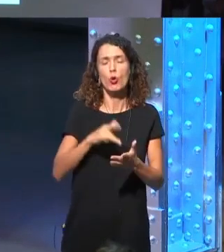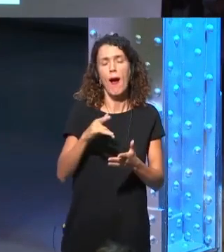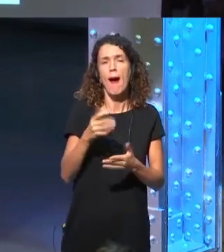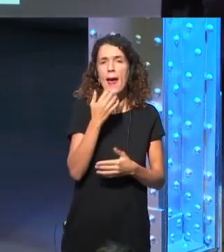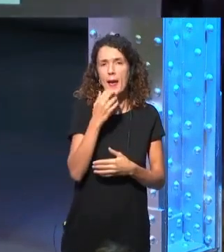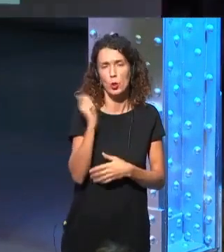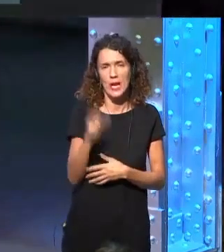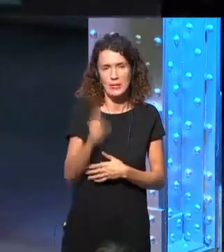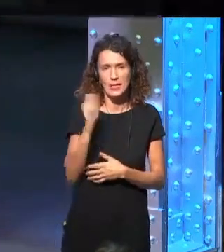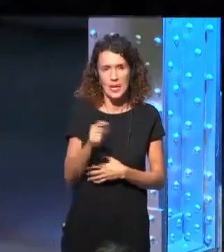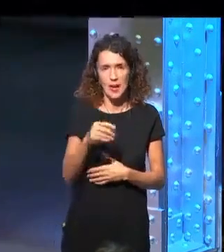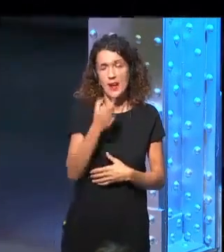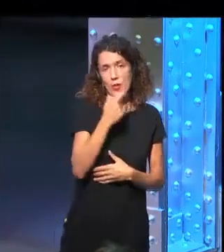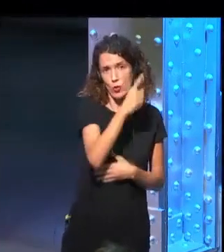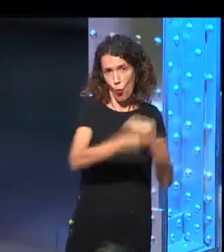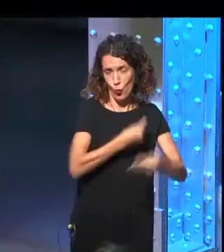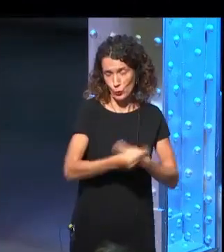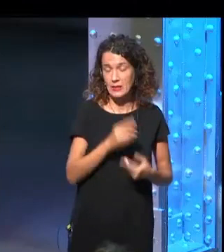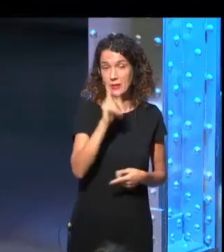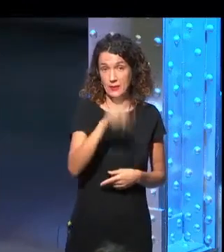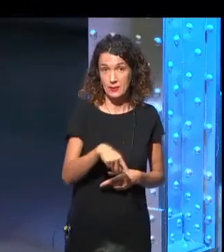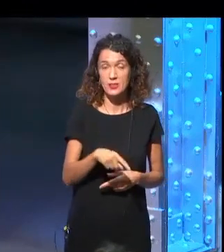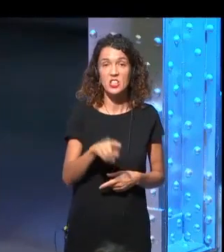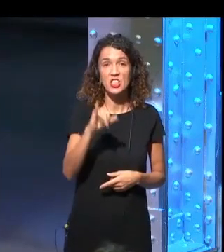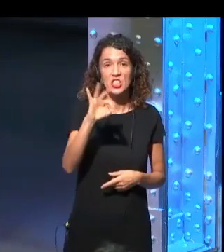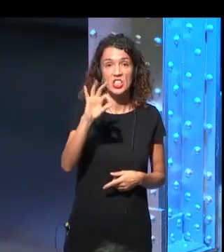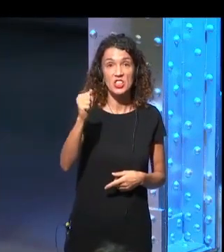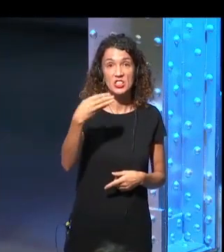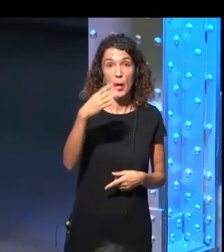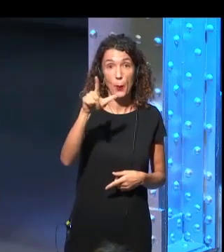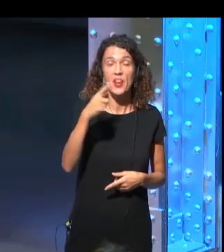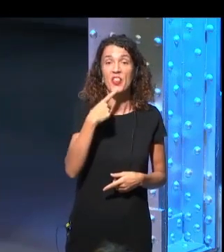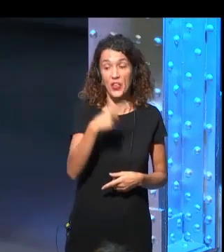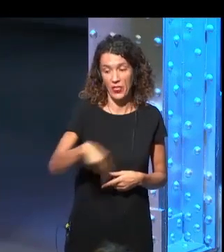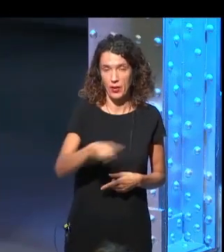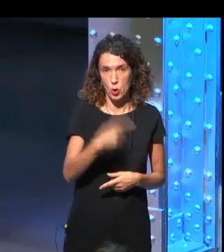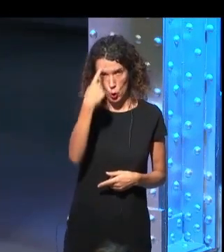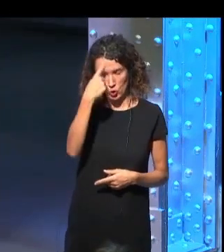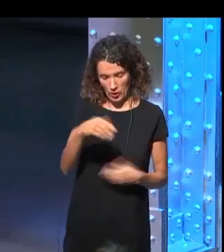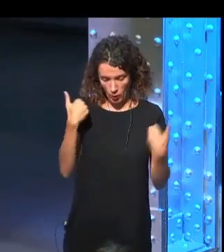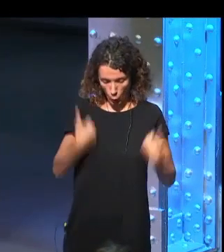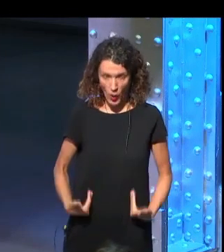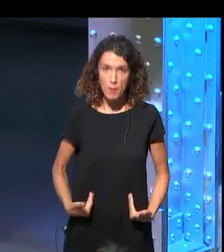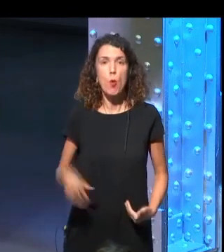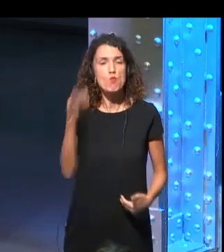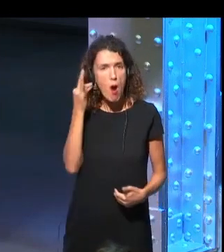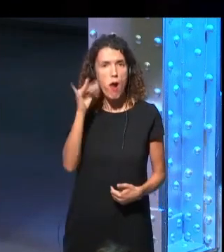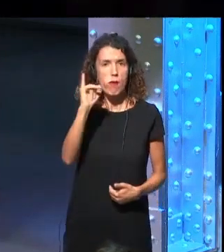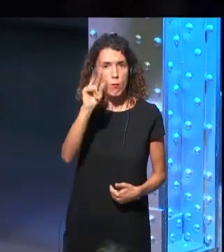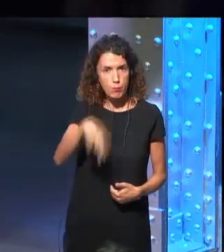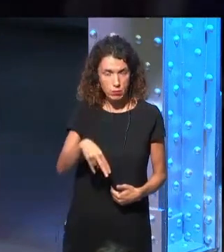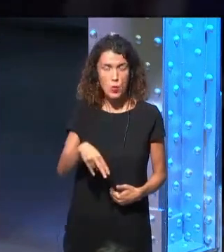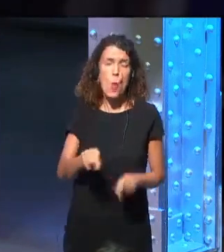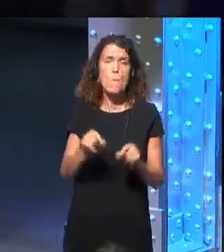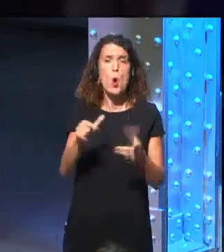Unido. Y Isabel dice: sé que tengo el cuerpo de una mujer